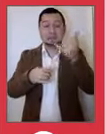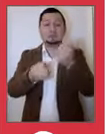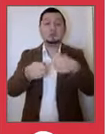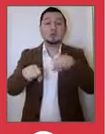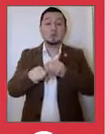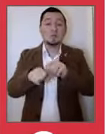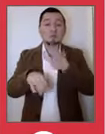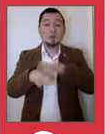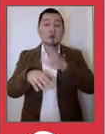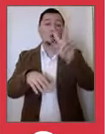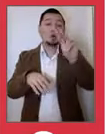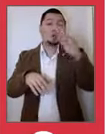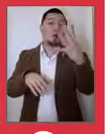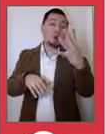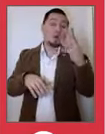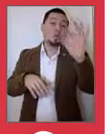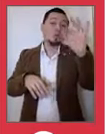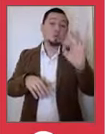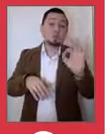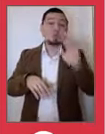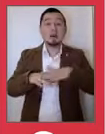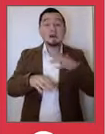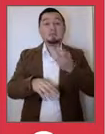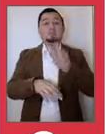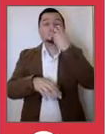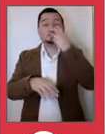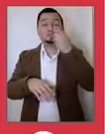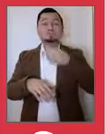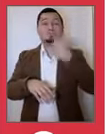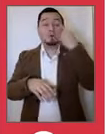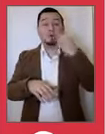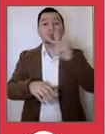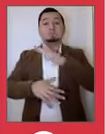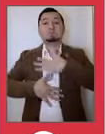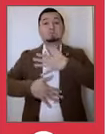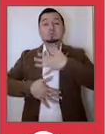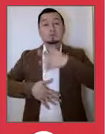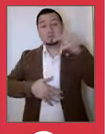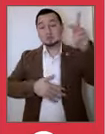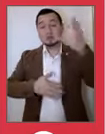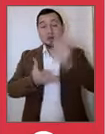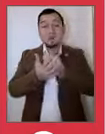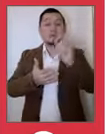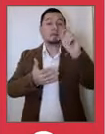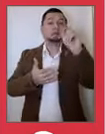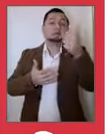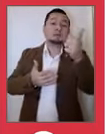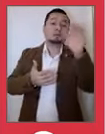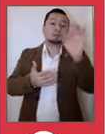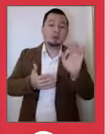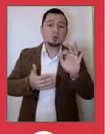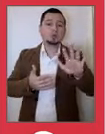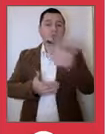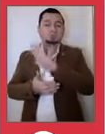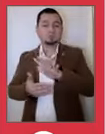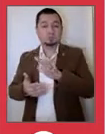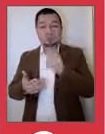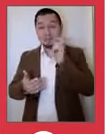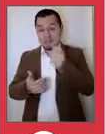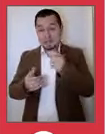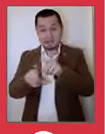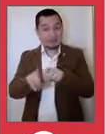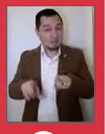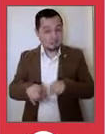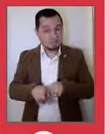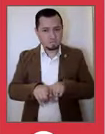de 80 y 4.8 y en el caso del sistema de salud jalisco de 56.5 quiero aclarar que aunque